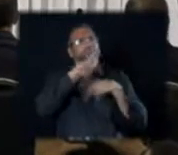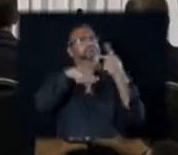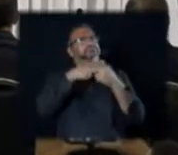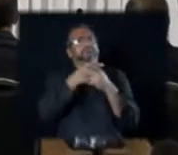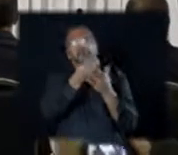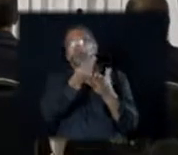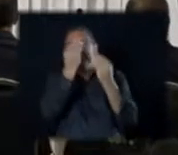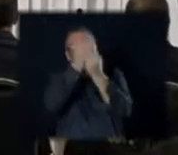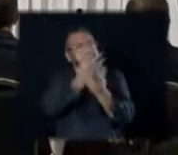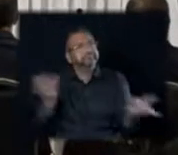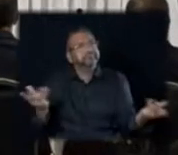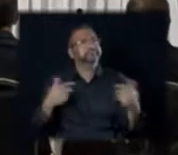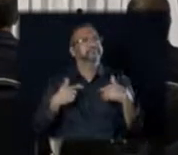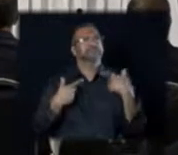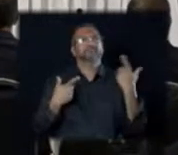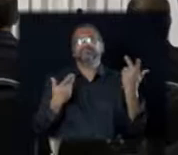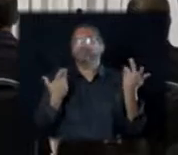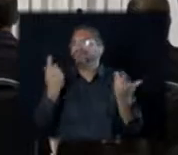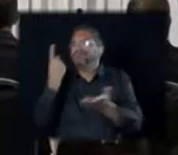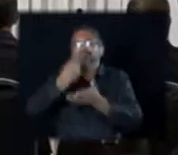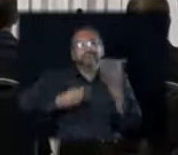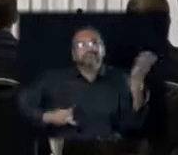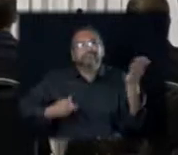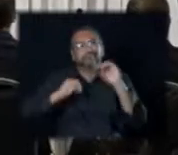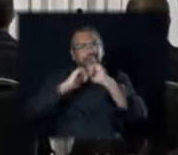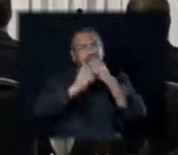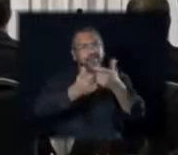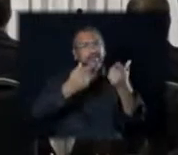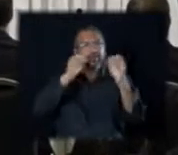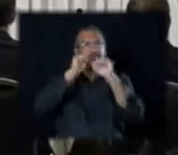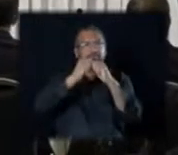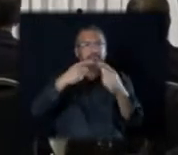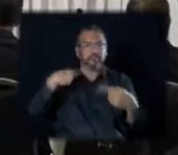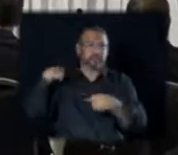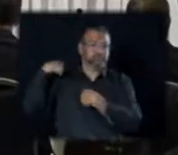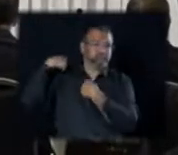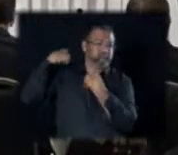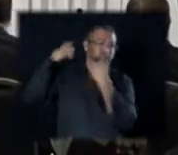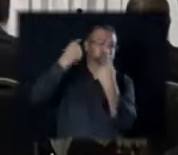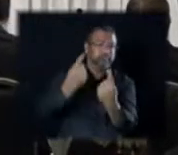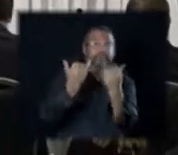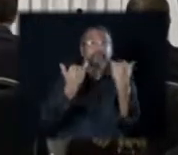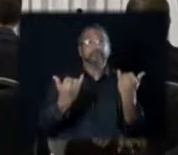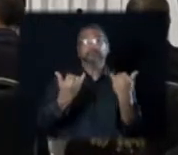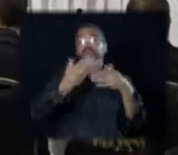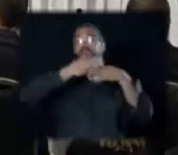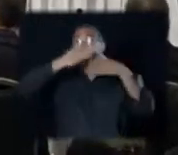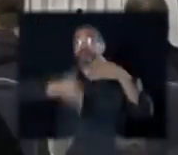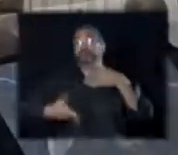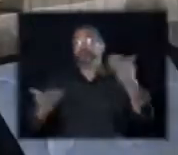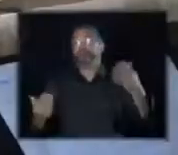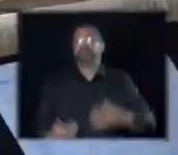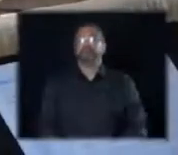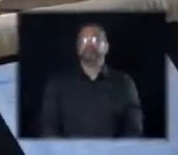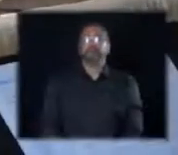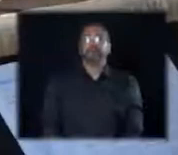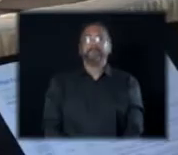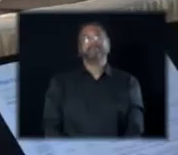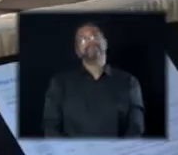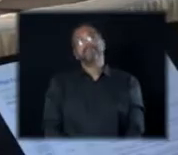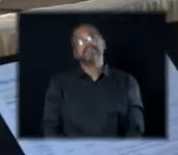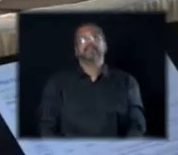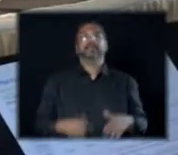tipos de información tienen disponible? ¿Qué hace falta para llegar a este punto?